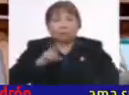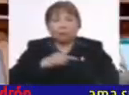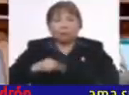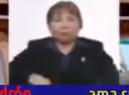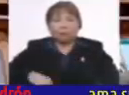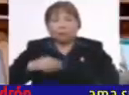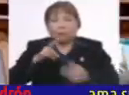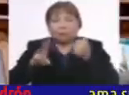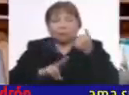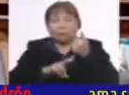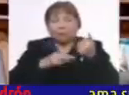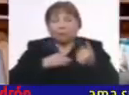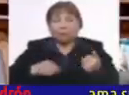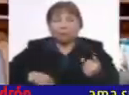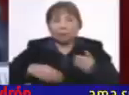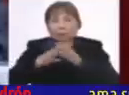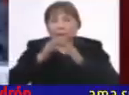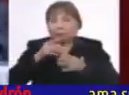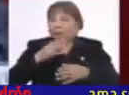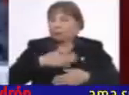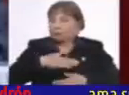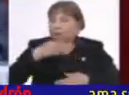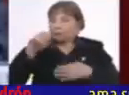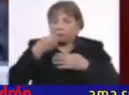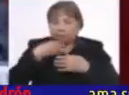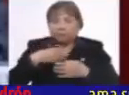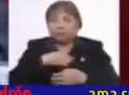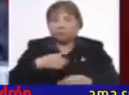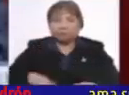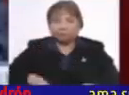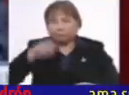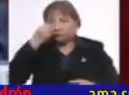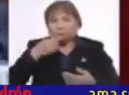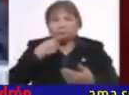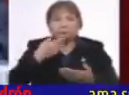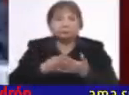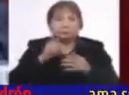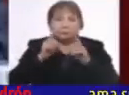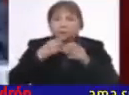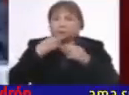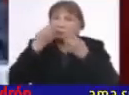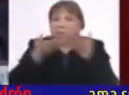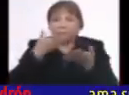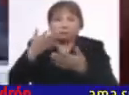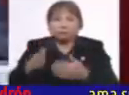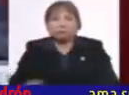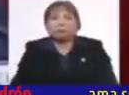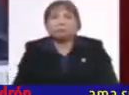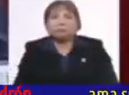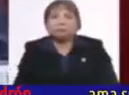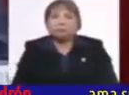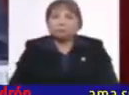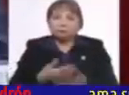viceministerio en su cartera me sugirió el presidente y ante lo cual le expresé que lo